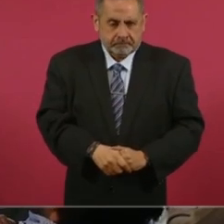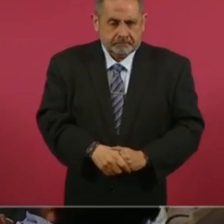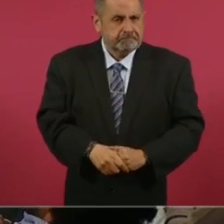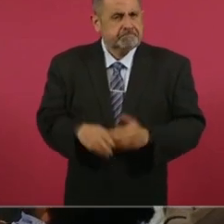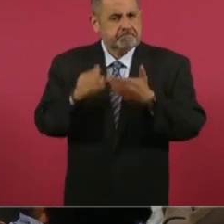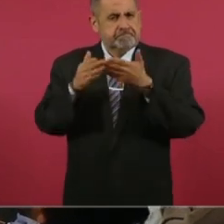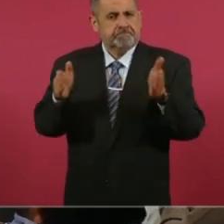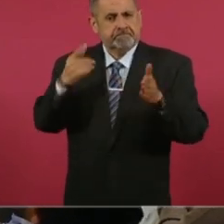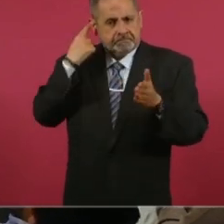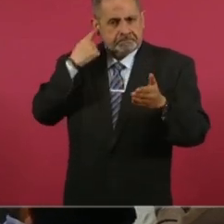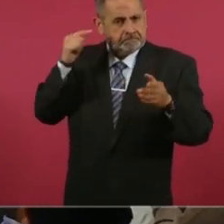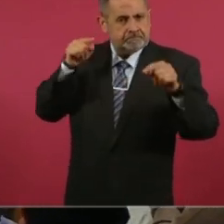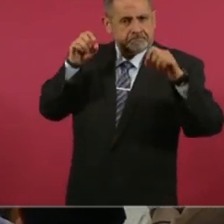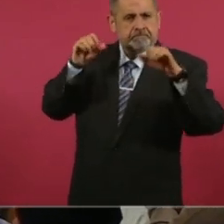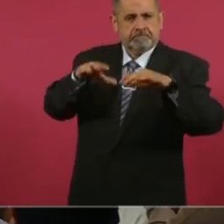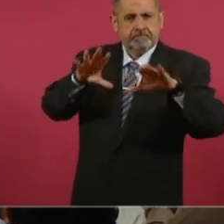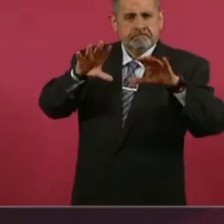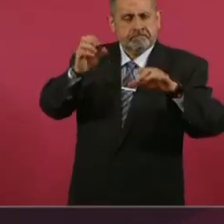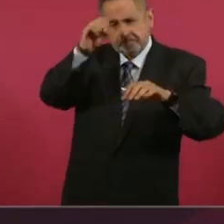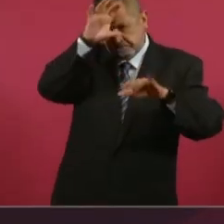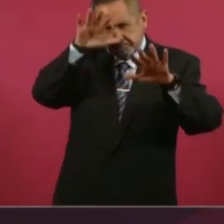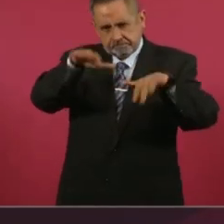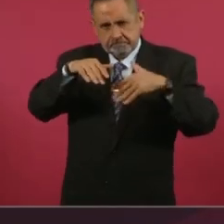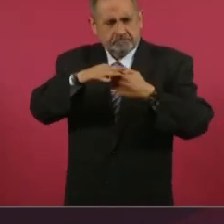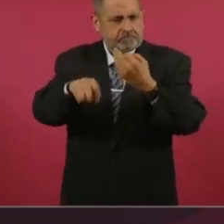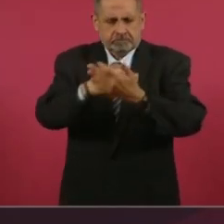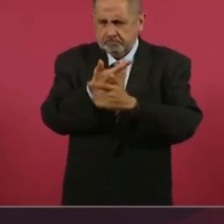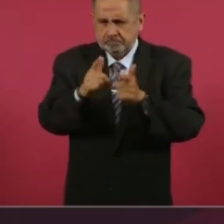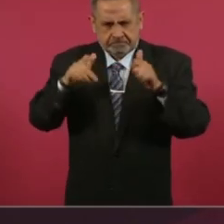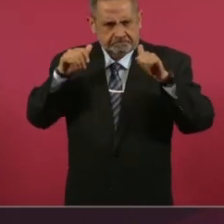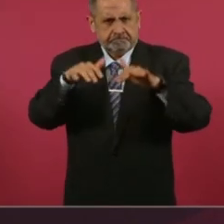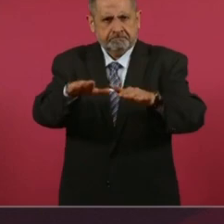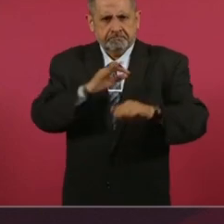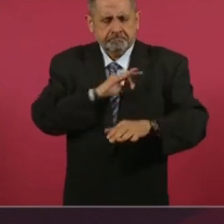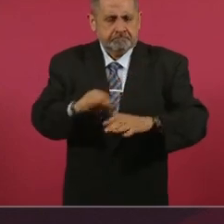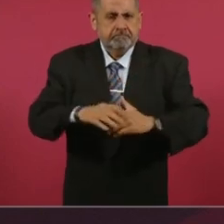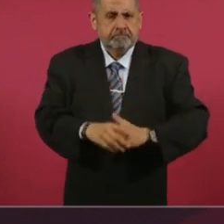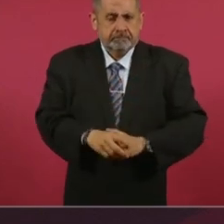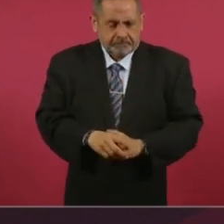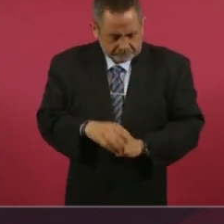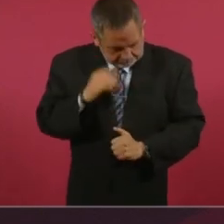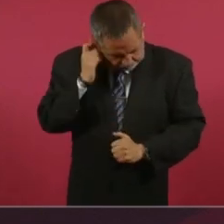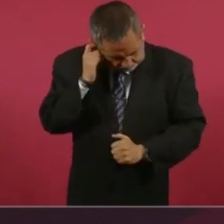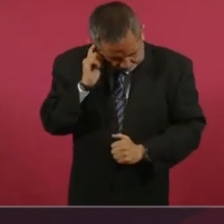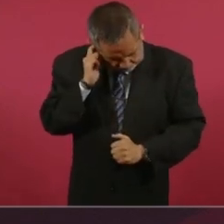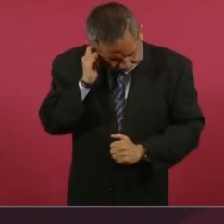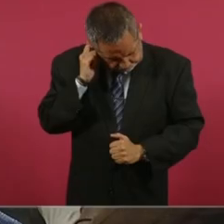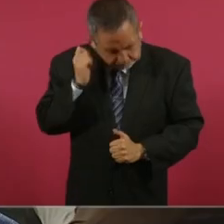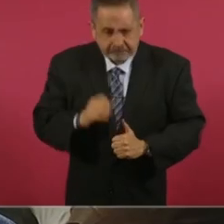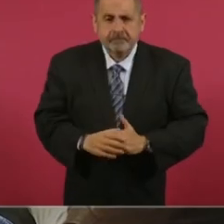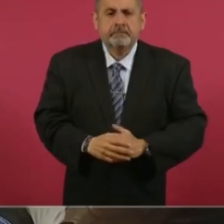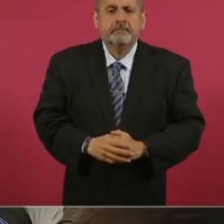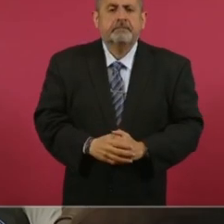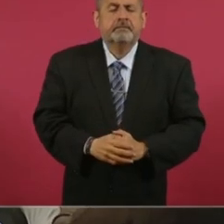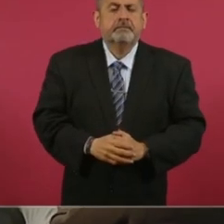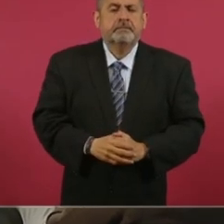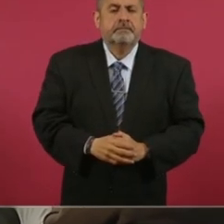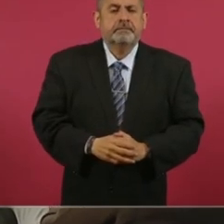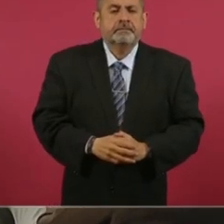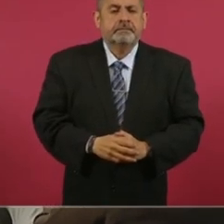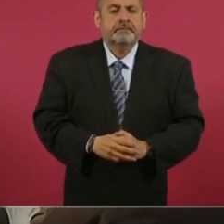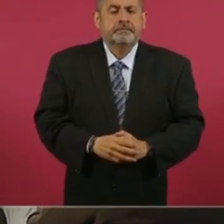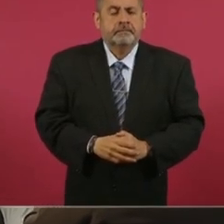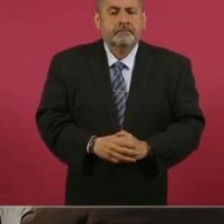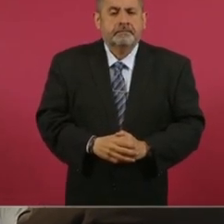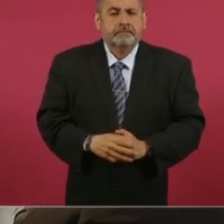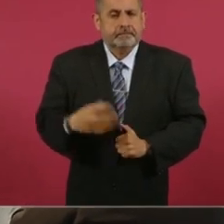¿Abierta? Sí, sí, todos. Todos. ¿La reforma en materia de austeridad